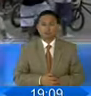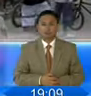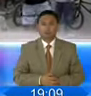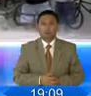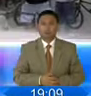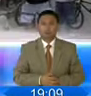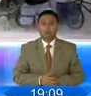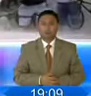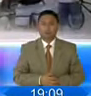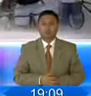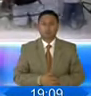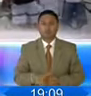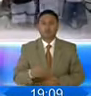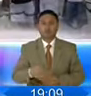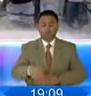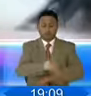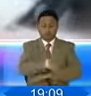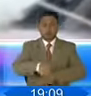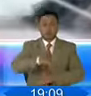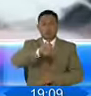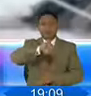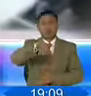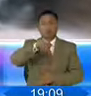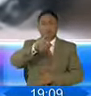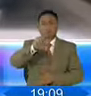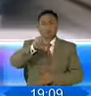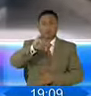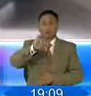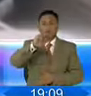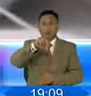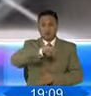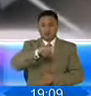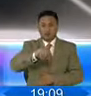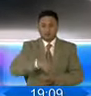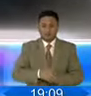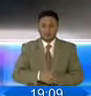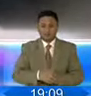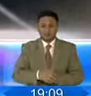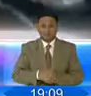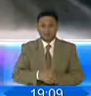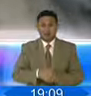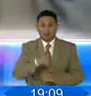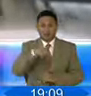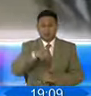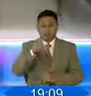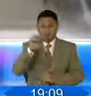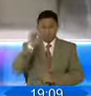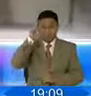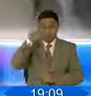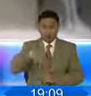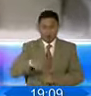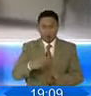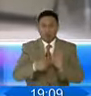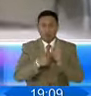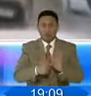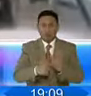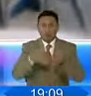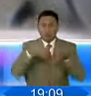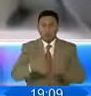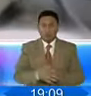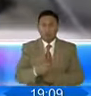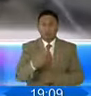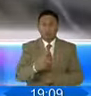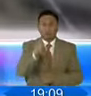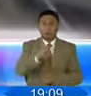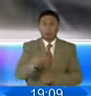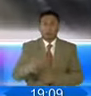El hecho ocurrió en las calles Junín y Estero Guailá de la parroquia de Puerto Bolívar. En este video quedó registrado el momento en que dos